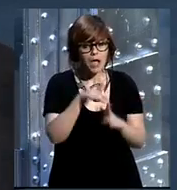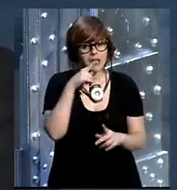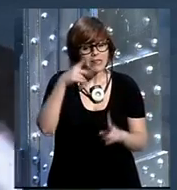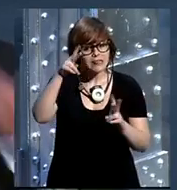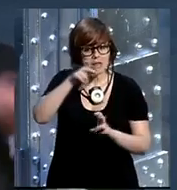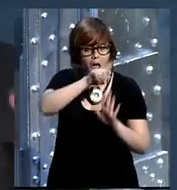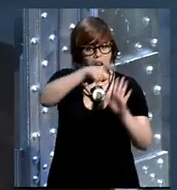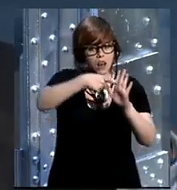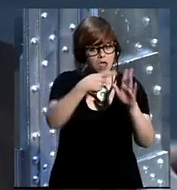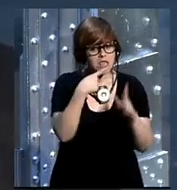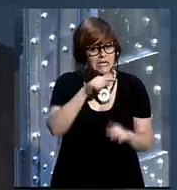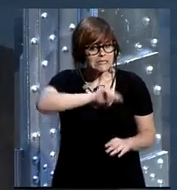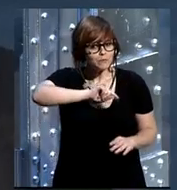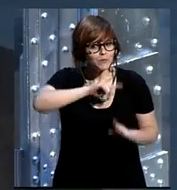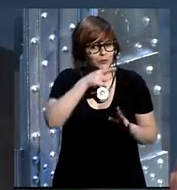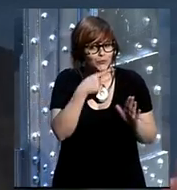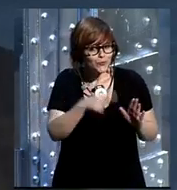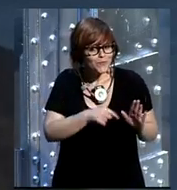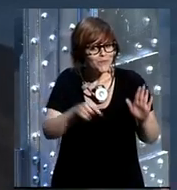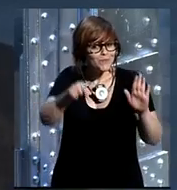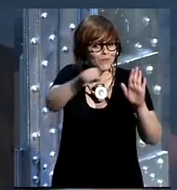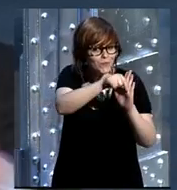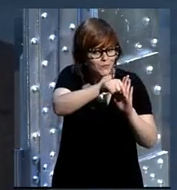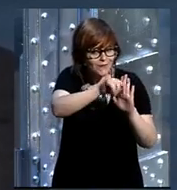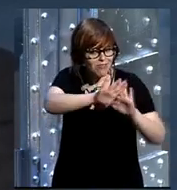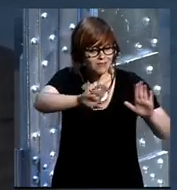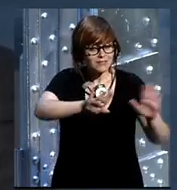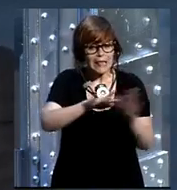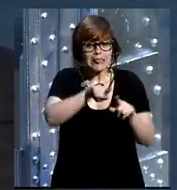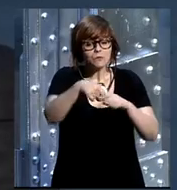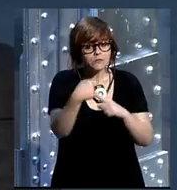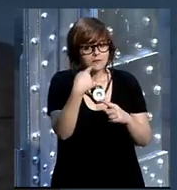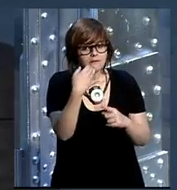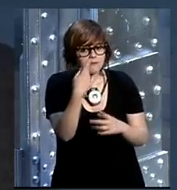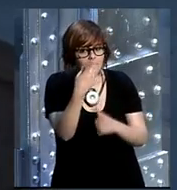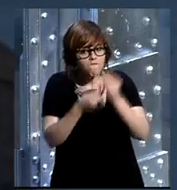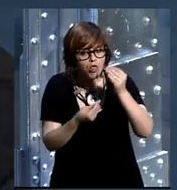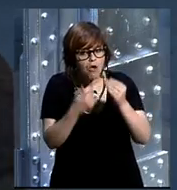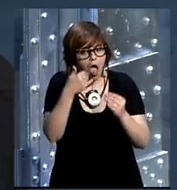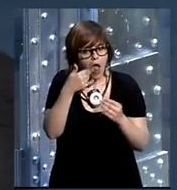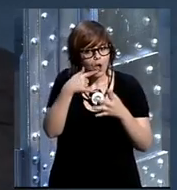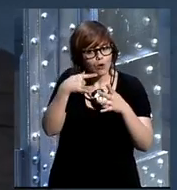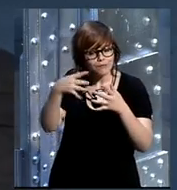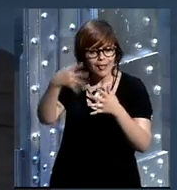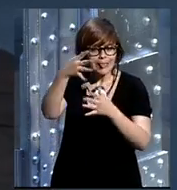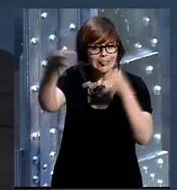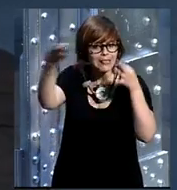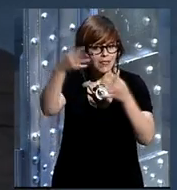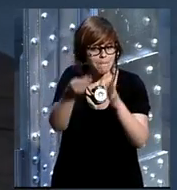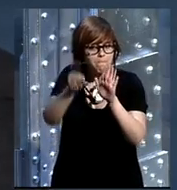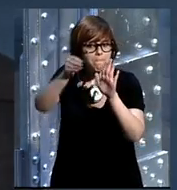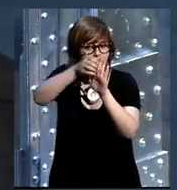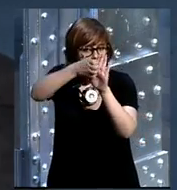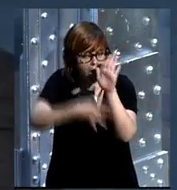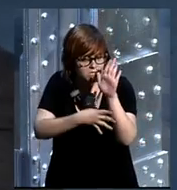de la legislación. Y solamente cuando eso falla, tenemos algo más prescriptivo. Y eso es lo que esperamos, pero en general